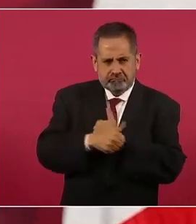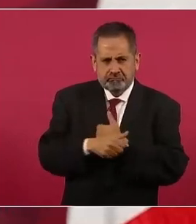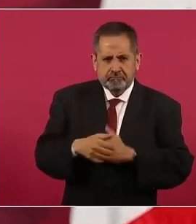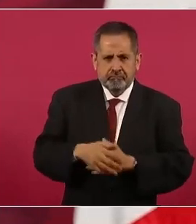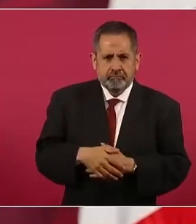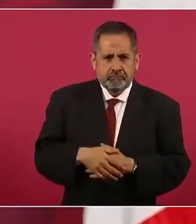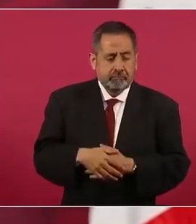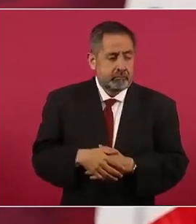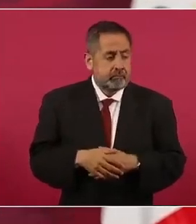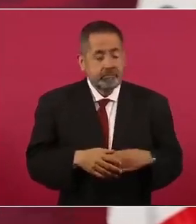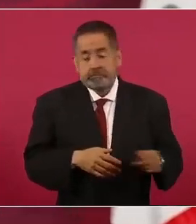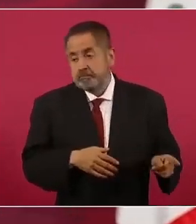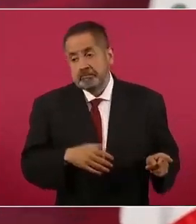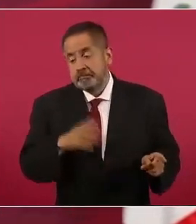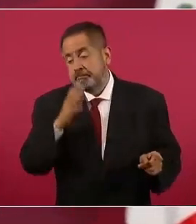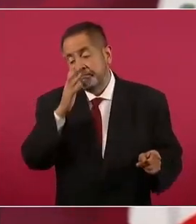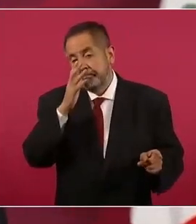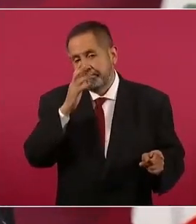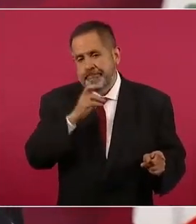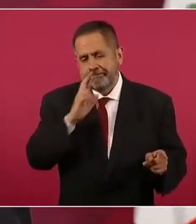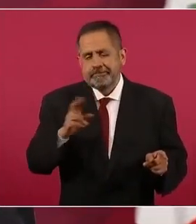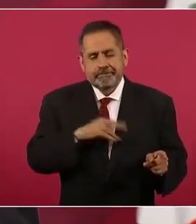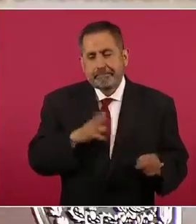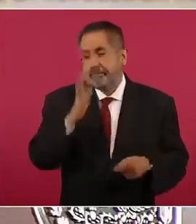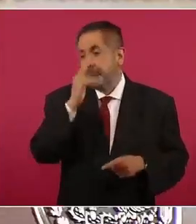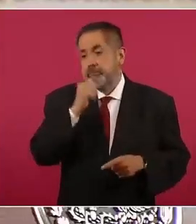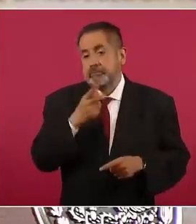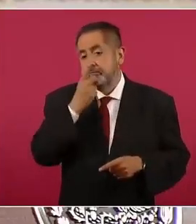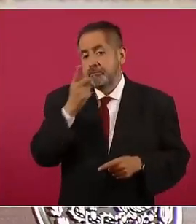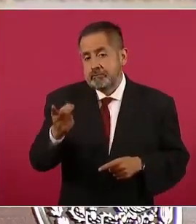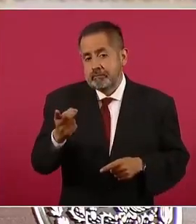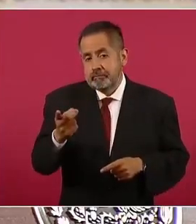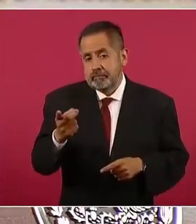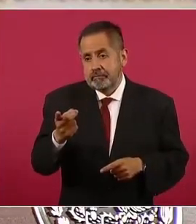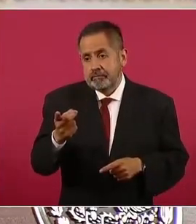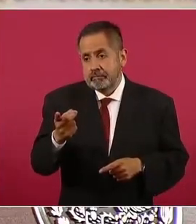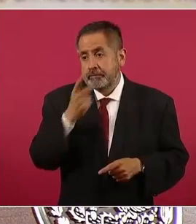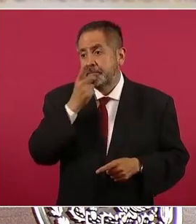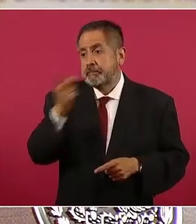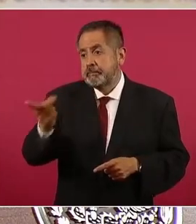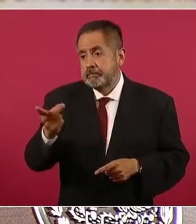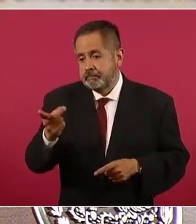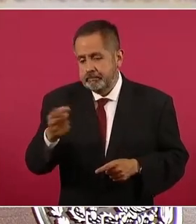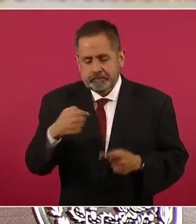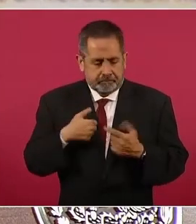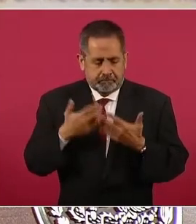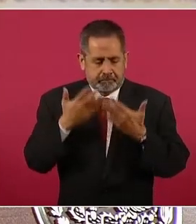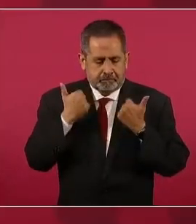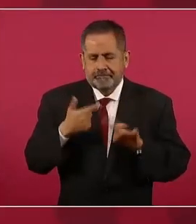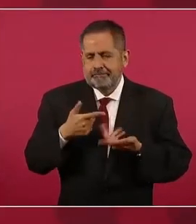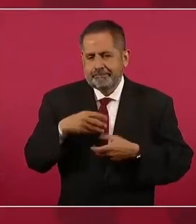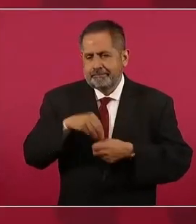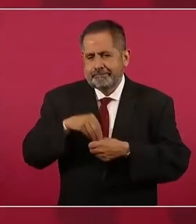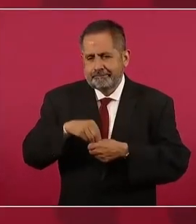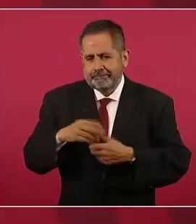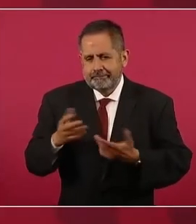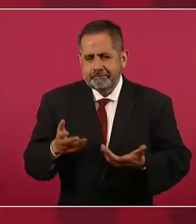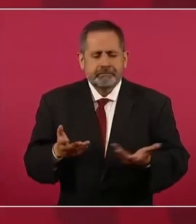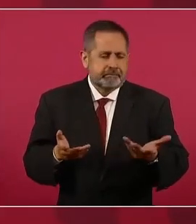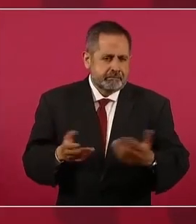No te lo digo porque si te lo digo ya no voy a ser de la secreta.